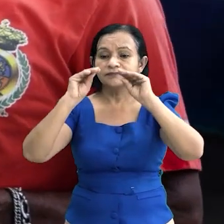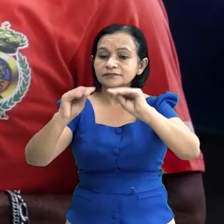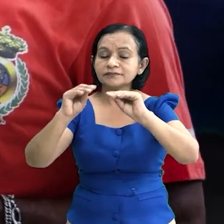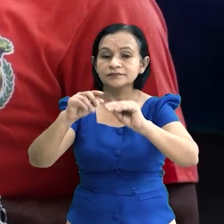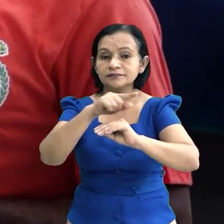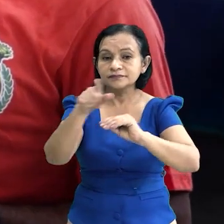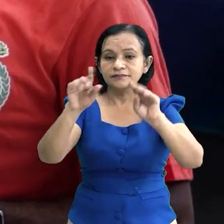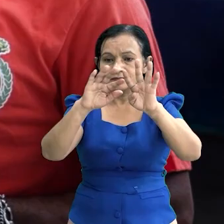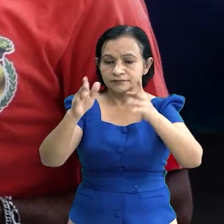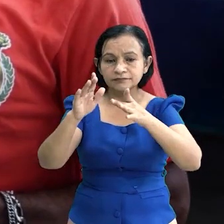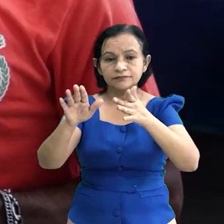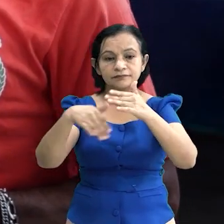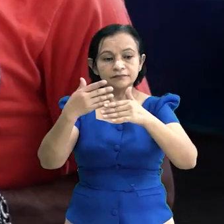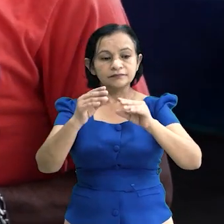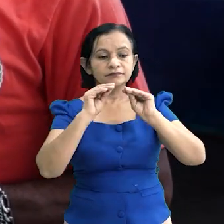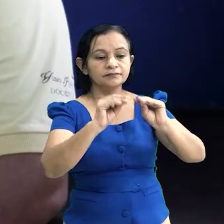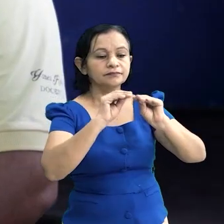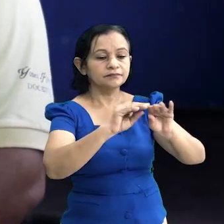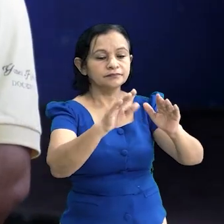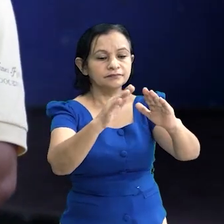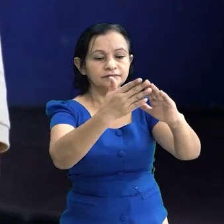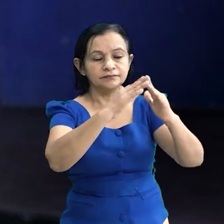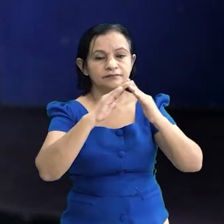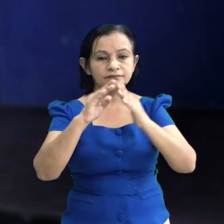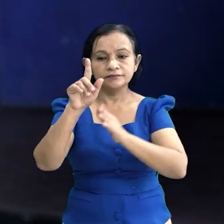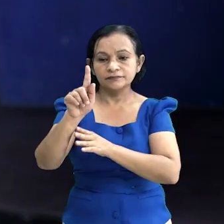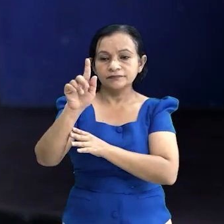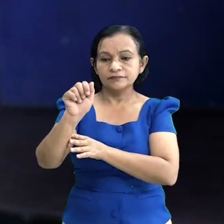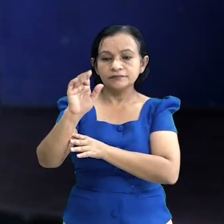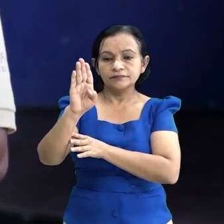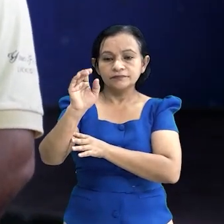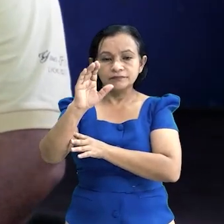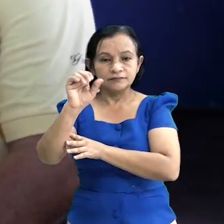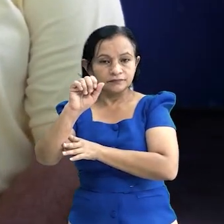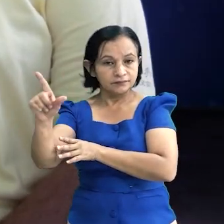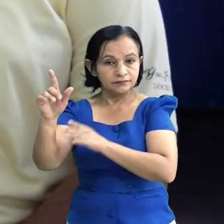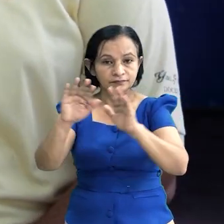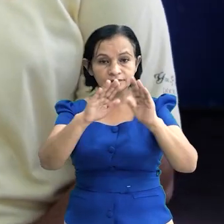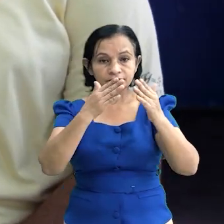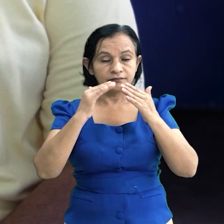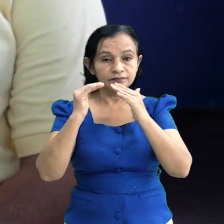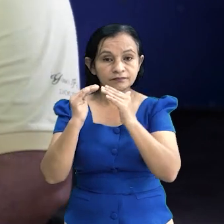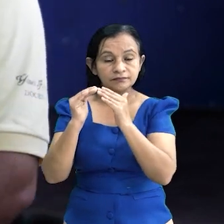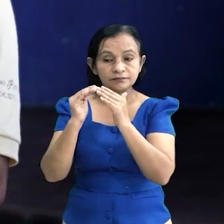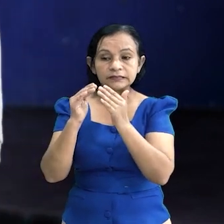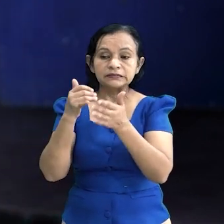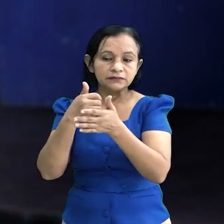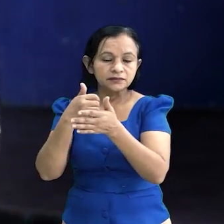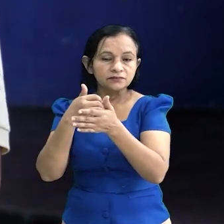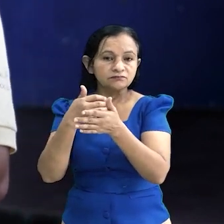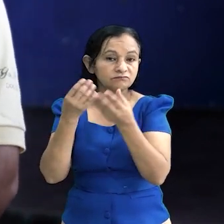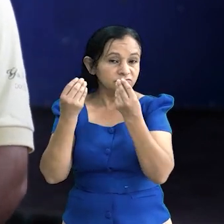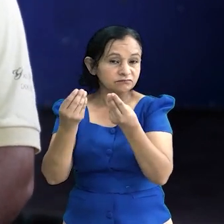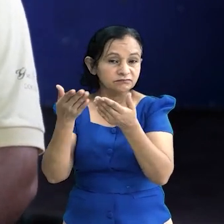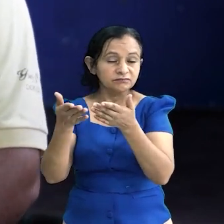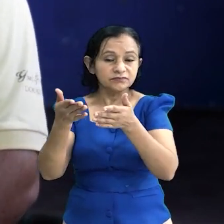que ellas van a ser capacitadores en este barrio. El Tabacal, como una de ellas, es una comunidad bastante vulnerable